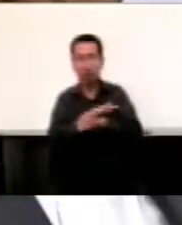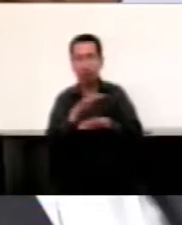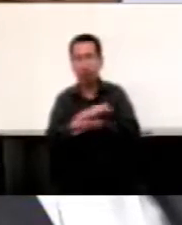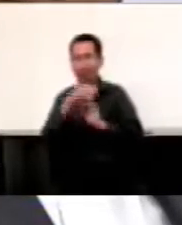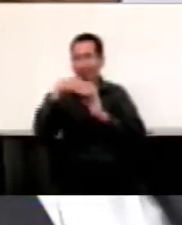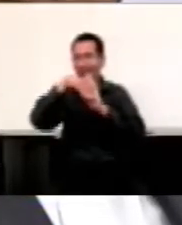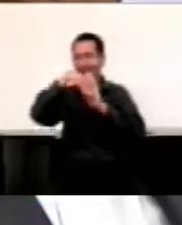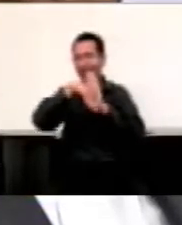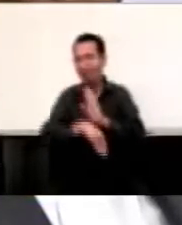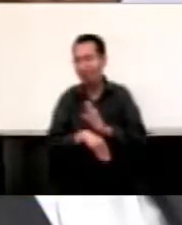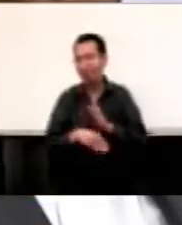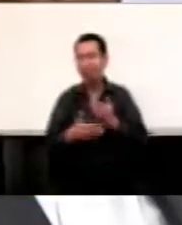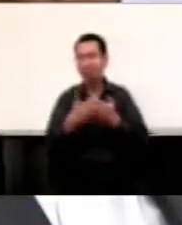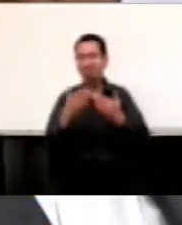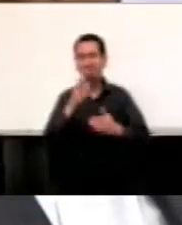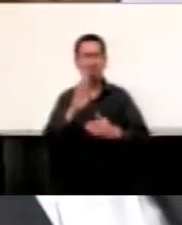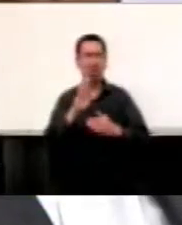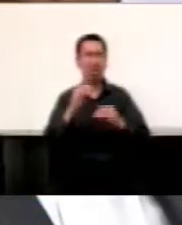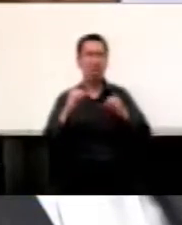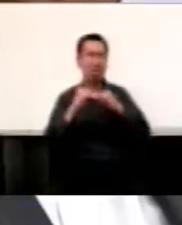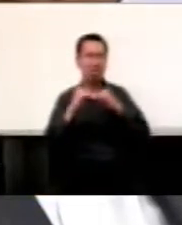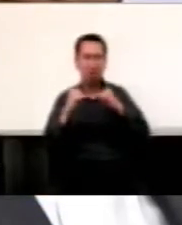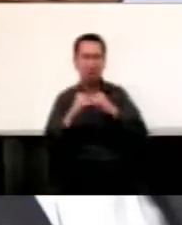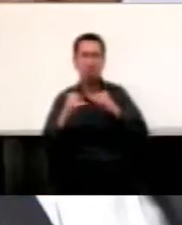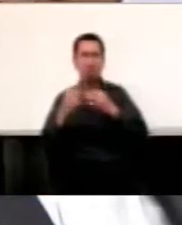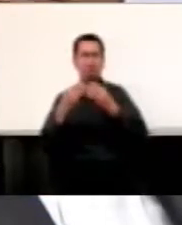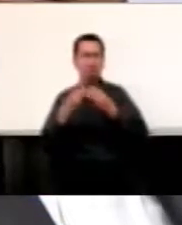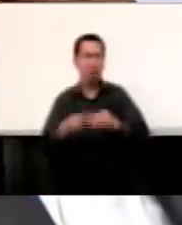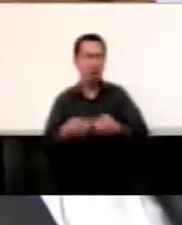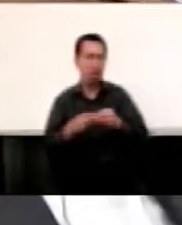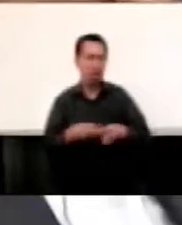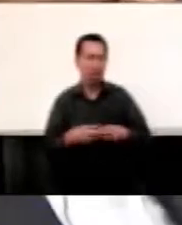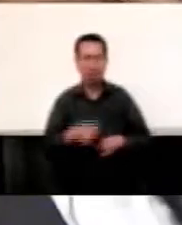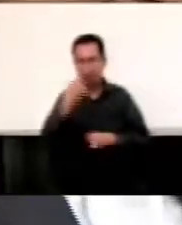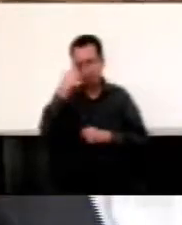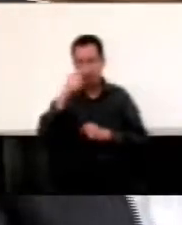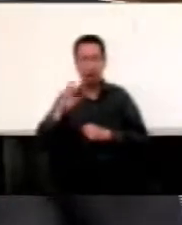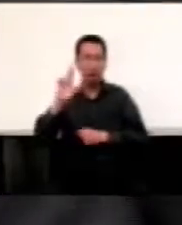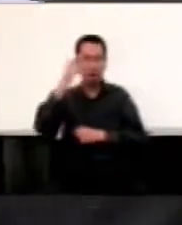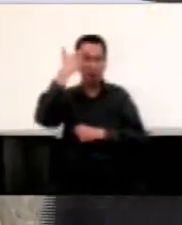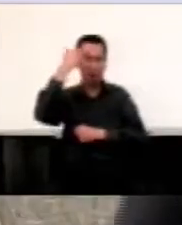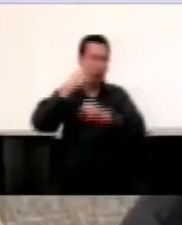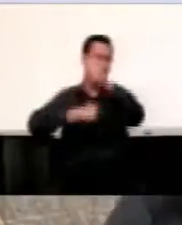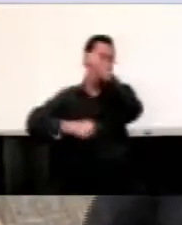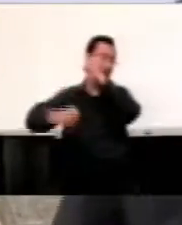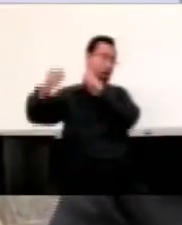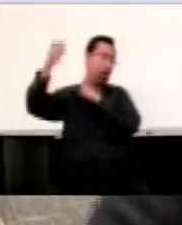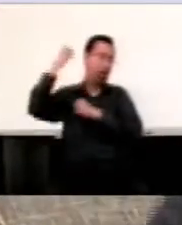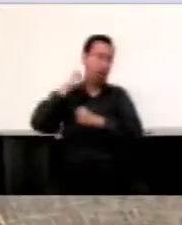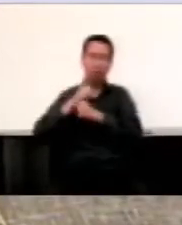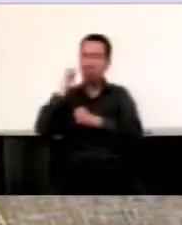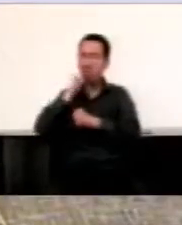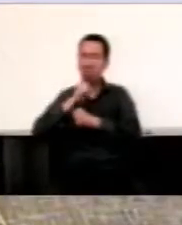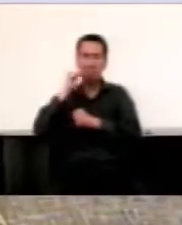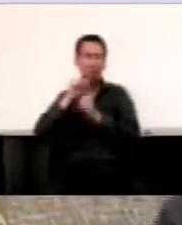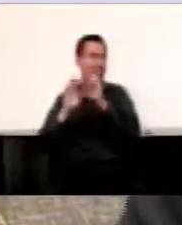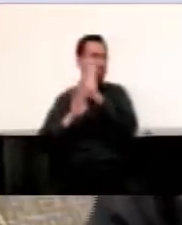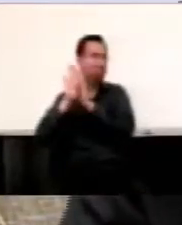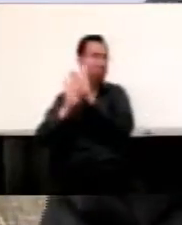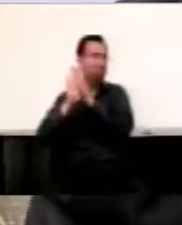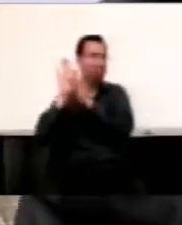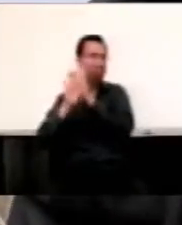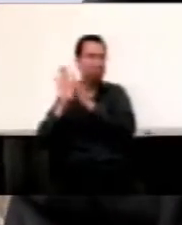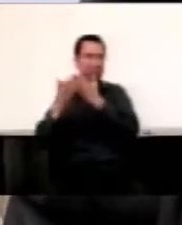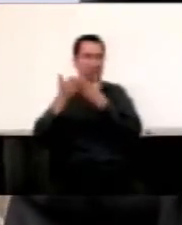una desinstitucionalización significativa respecto del pasado, cuyas causas, sostienen,